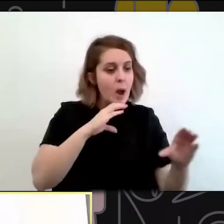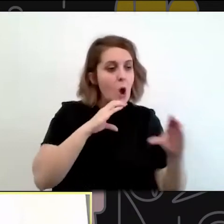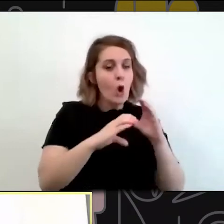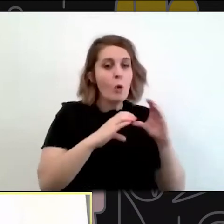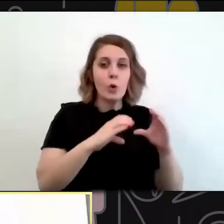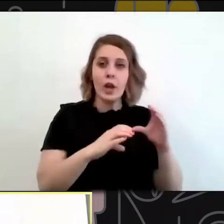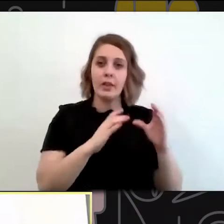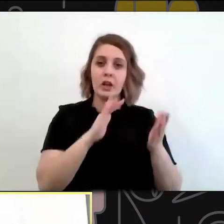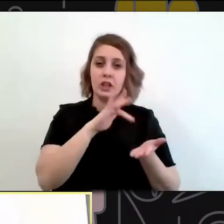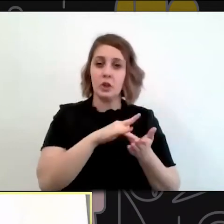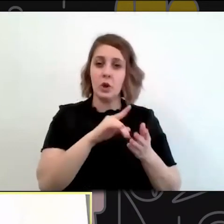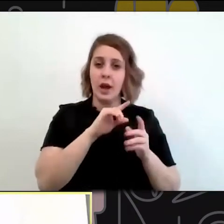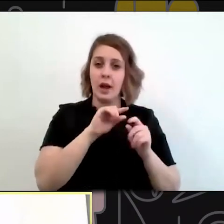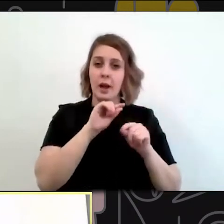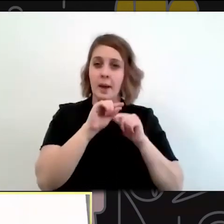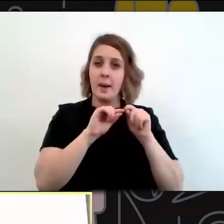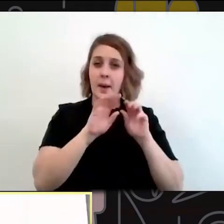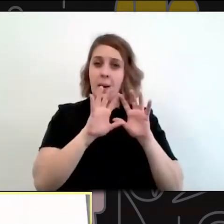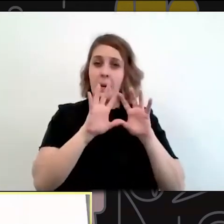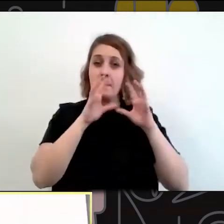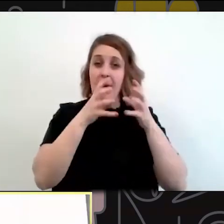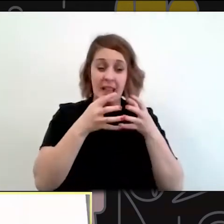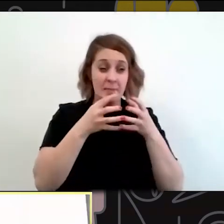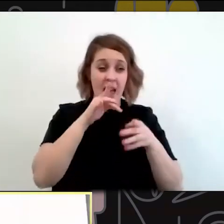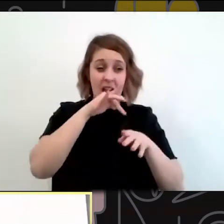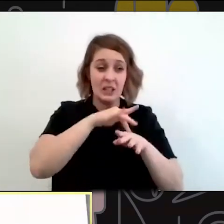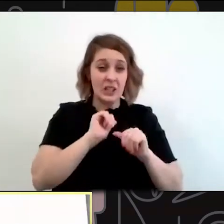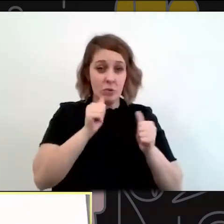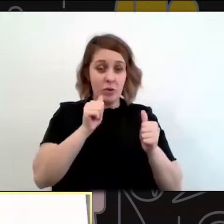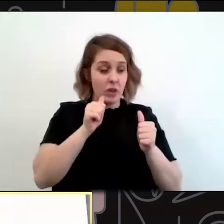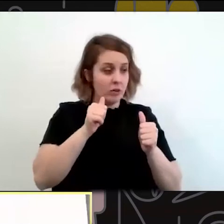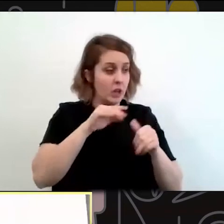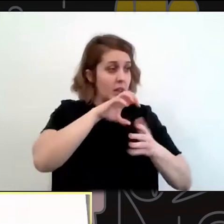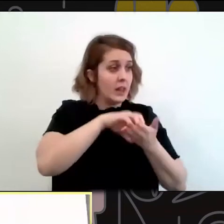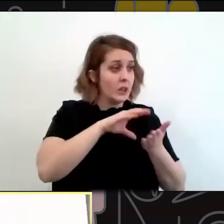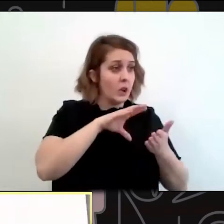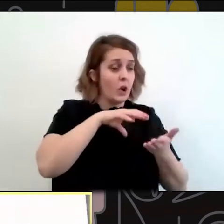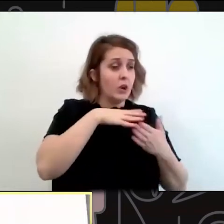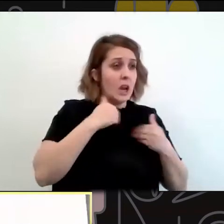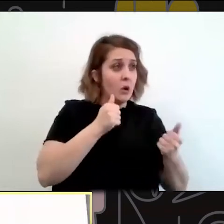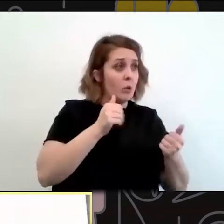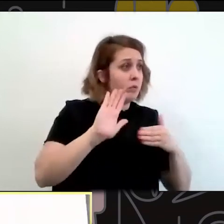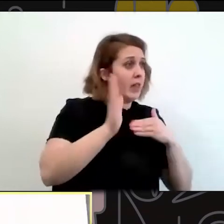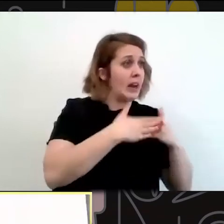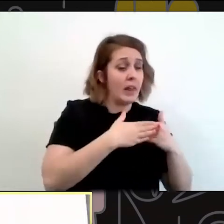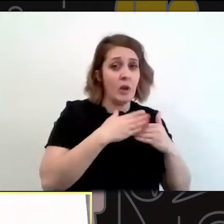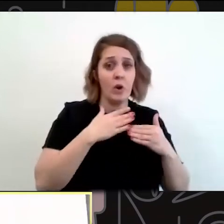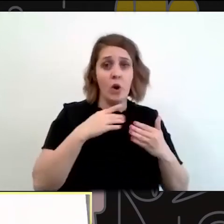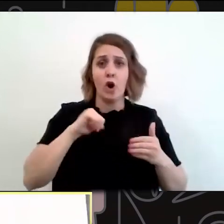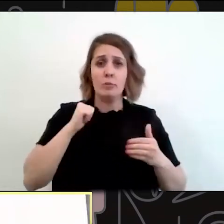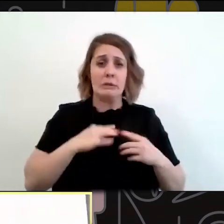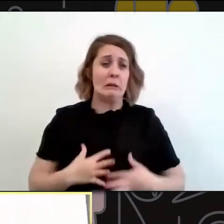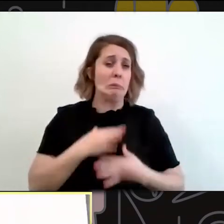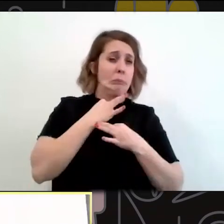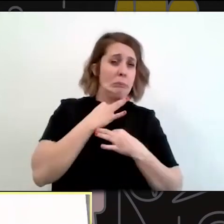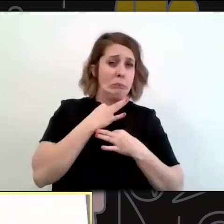Cuando la pandemia estábamos en los momentos más críticos, que no teníamos acceso a los centros de salud, que los hospitales estaban totalmente colapsados, que